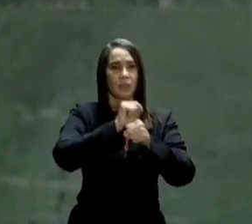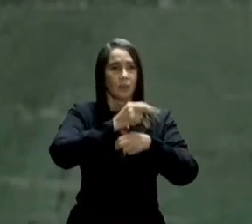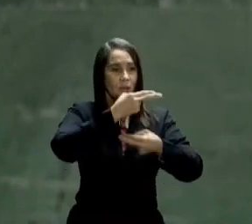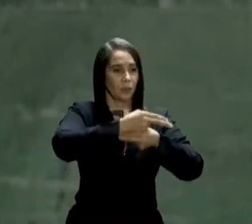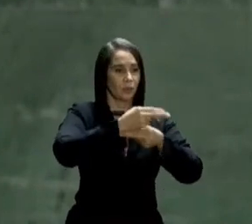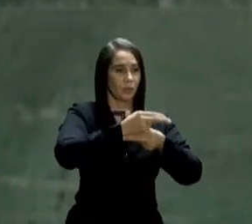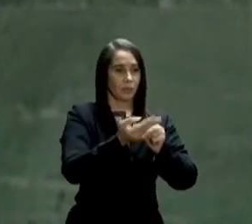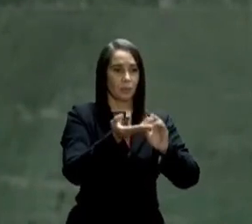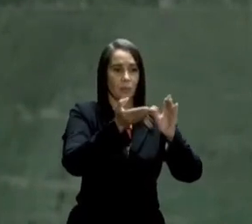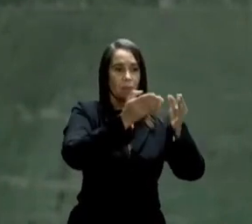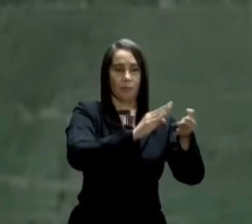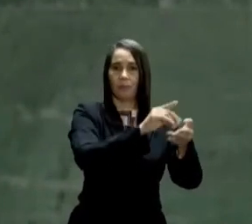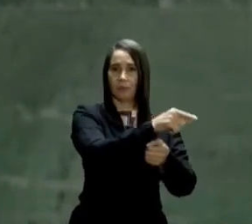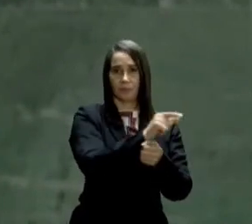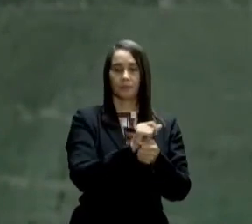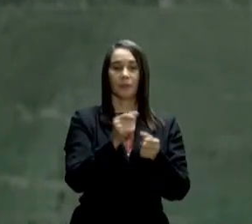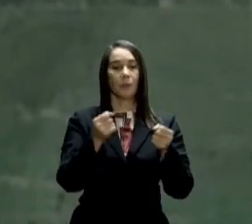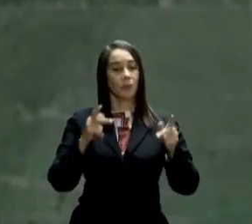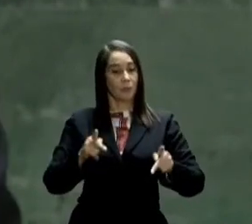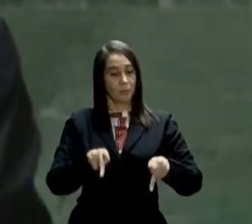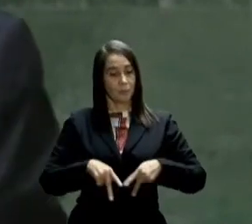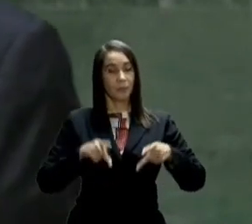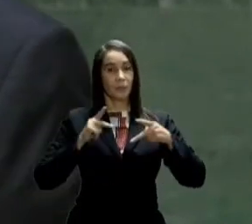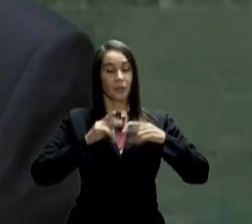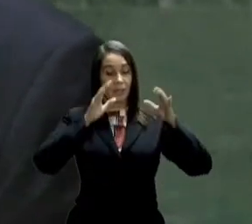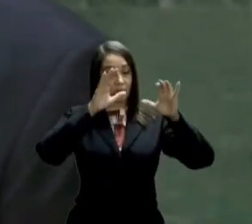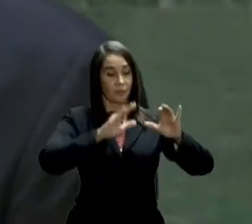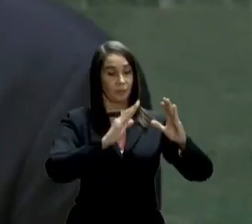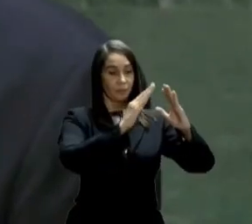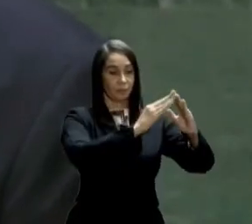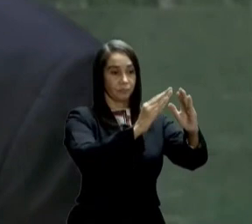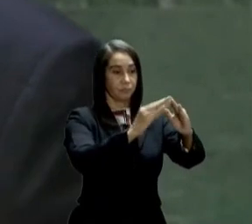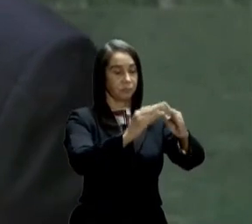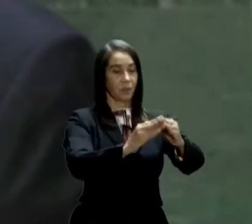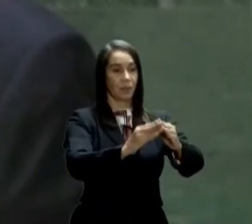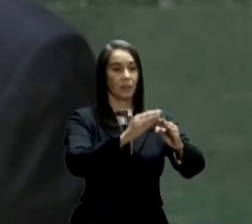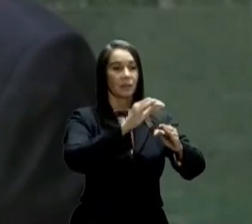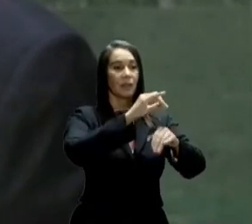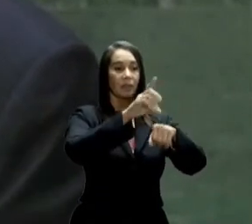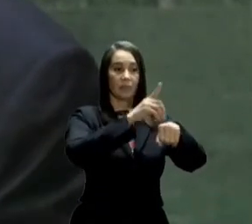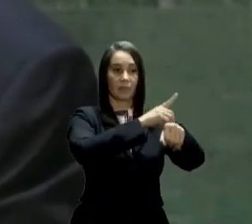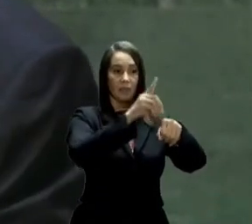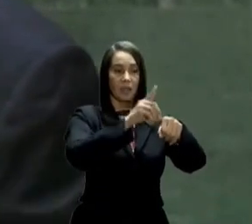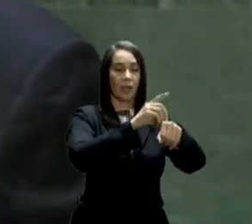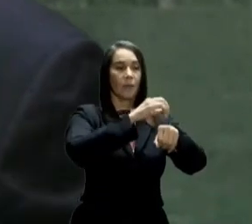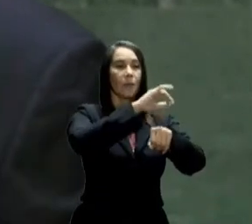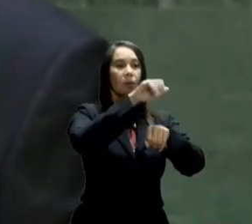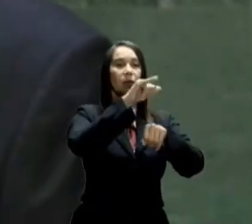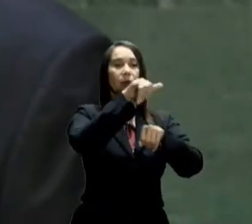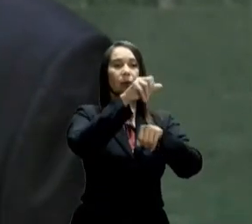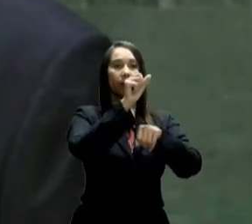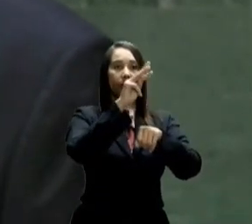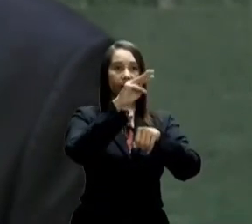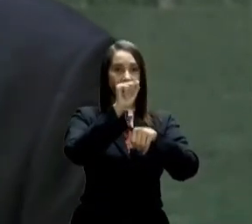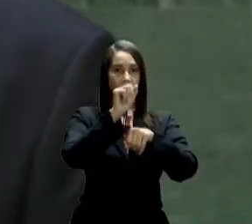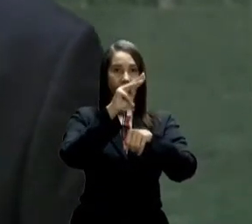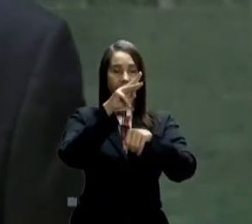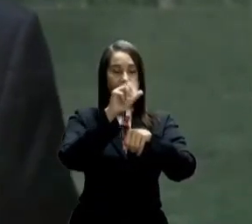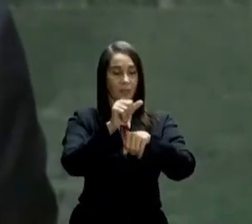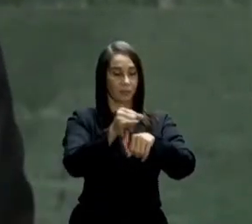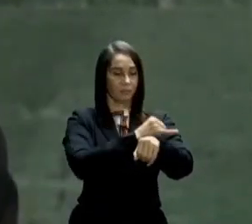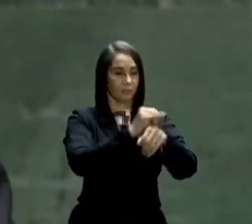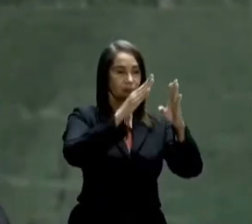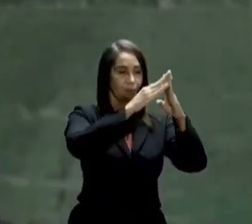como también a una parte de los habitantes de las ciudades fronterizas de Dajabón y Juana Méndez. Y como si fuera poco, tendría